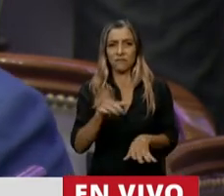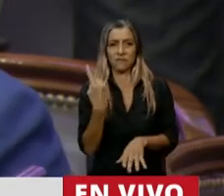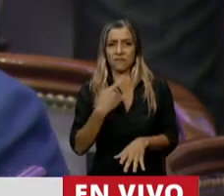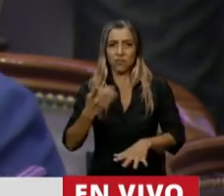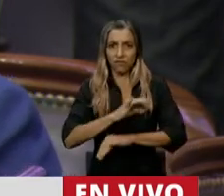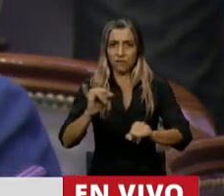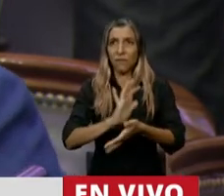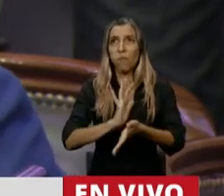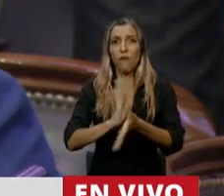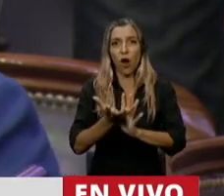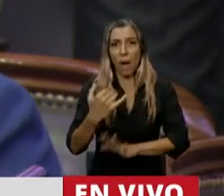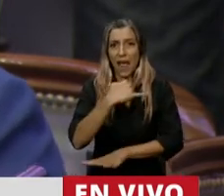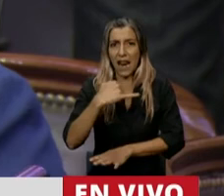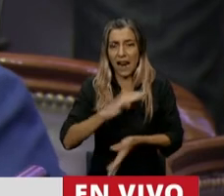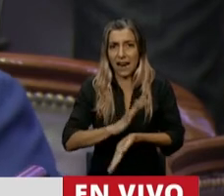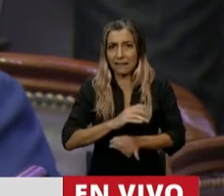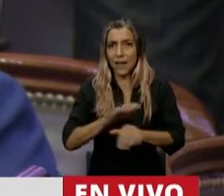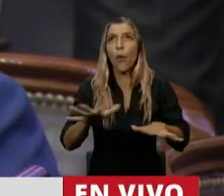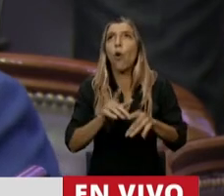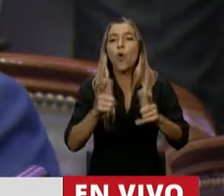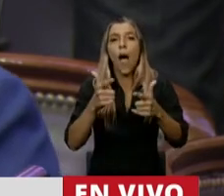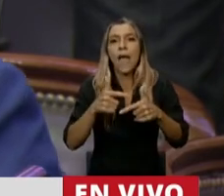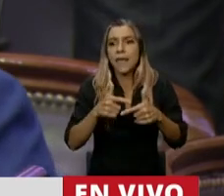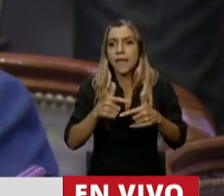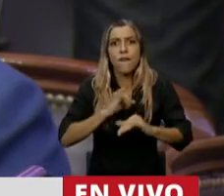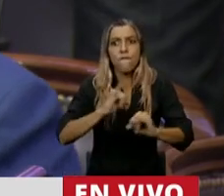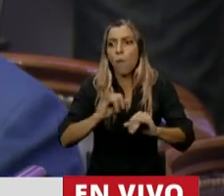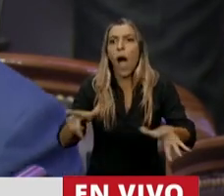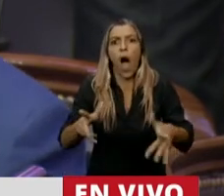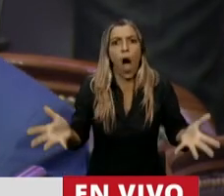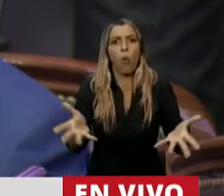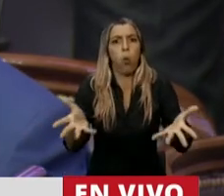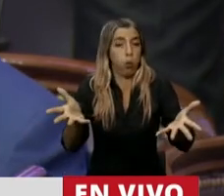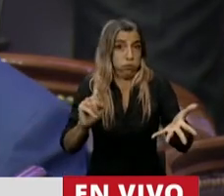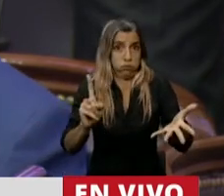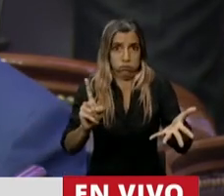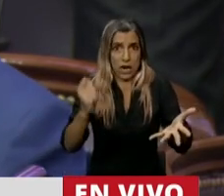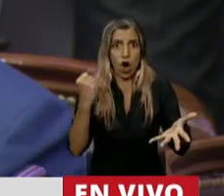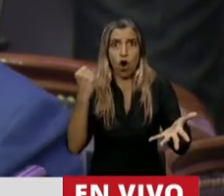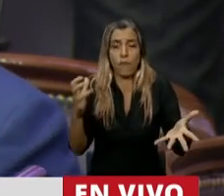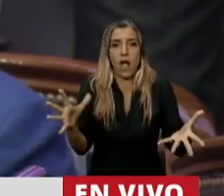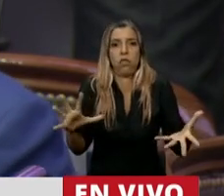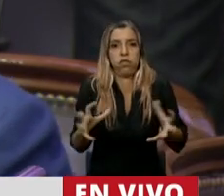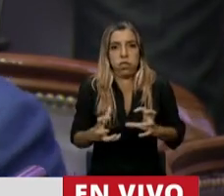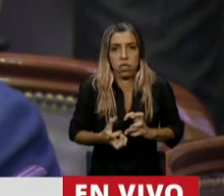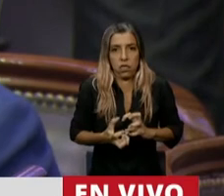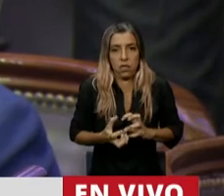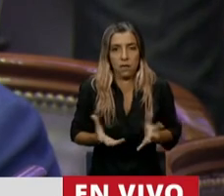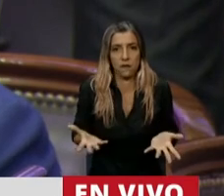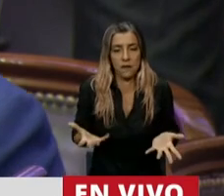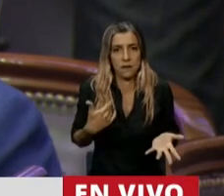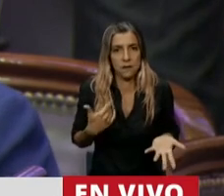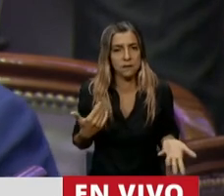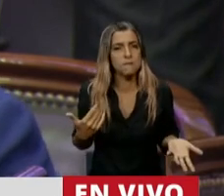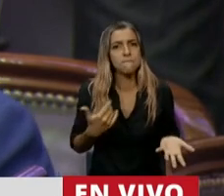a quienes tienen que ser el motor de reactivación de la economía argentina. Si las empresas